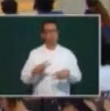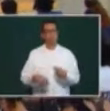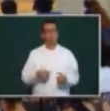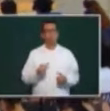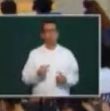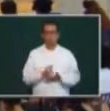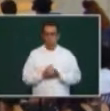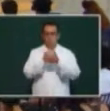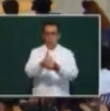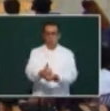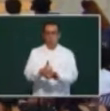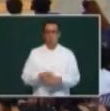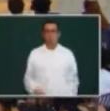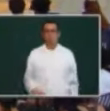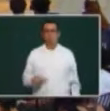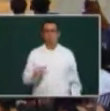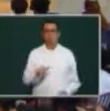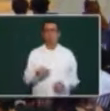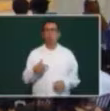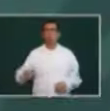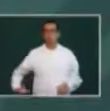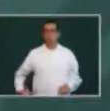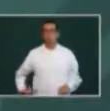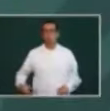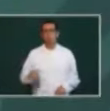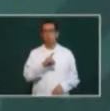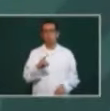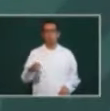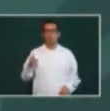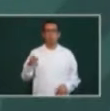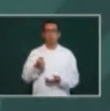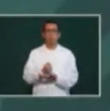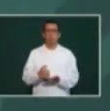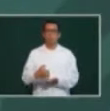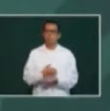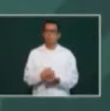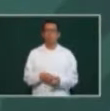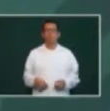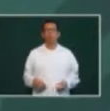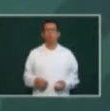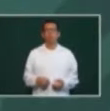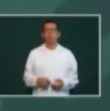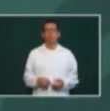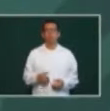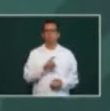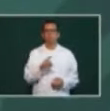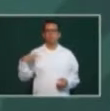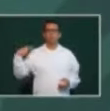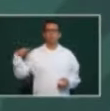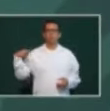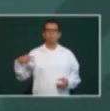neoliberalismo. Y no es así, y eso lo viene manejando, por lo menos, yo se lo leí la primera vez, en su libro que se llamaba 2018, La